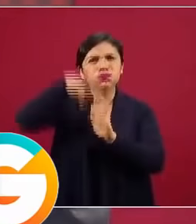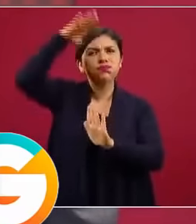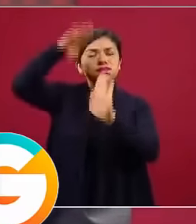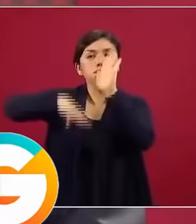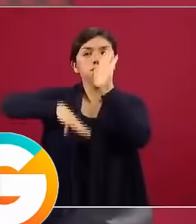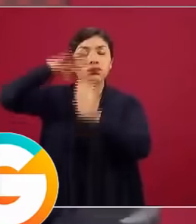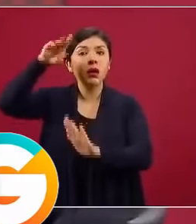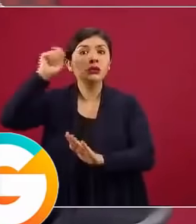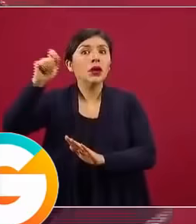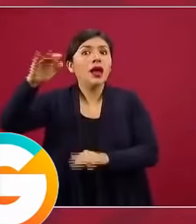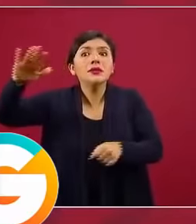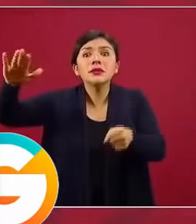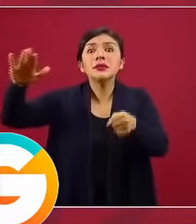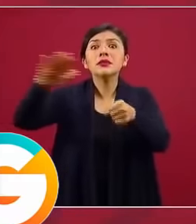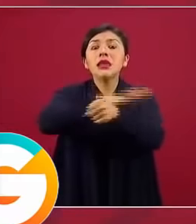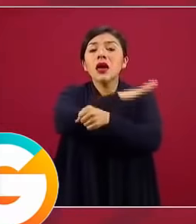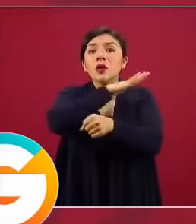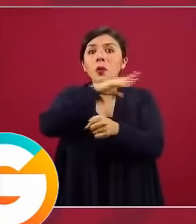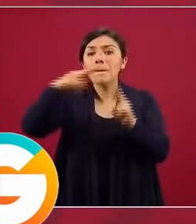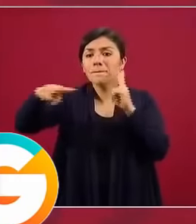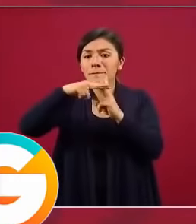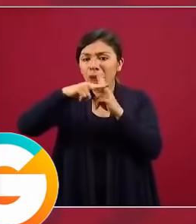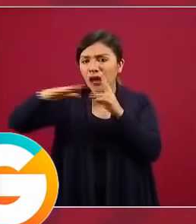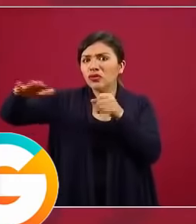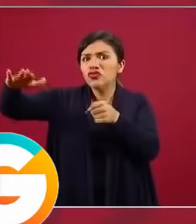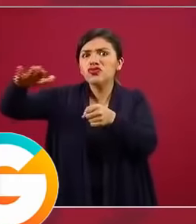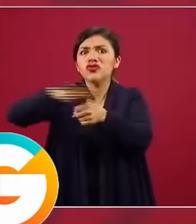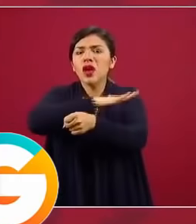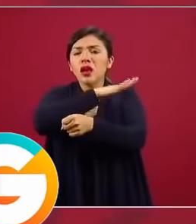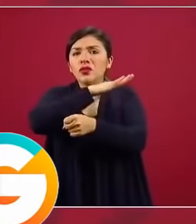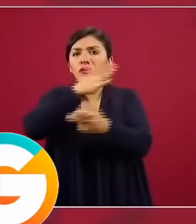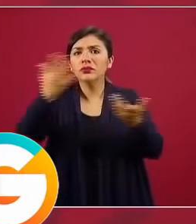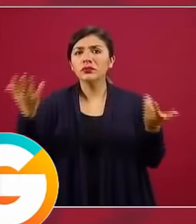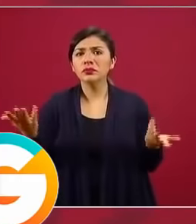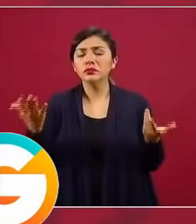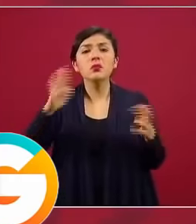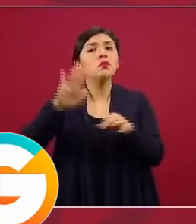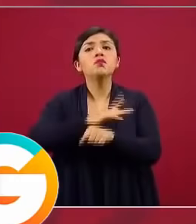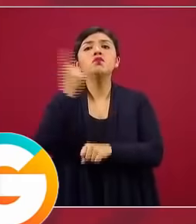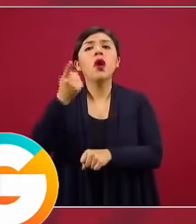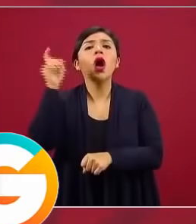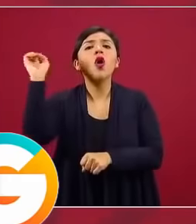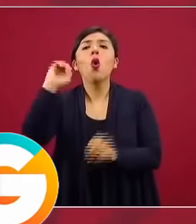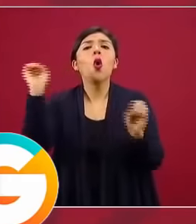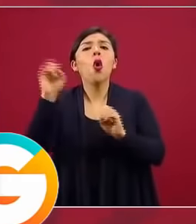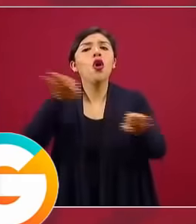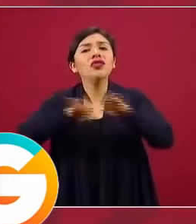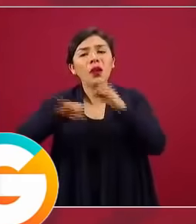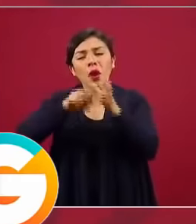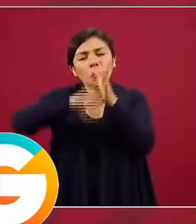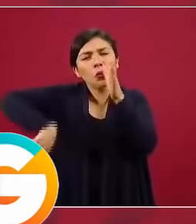estaba así el vaso, lleno, porque no turbinaban,